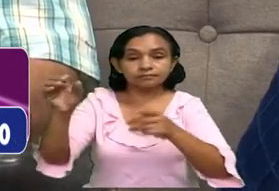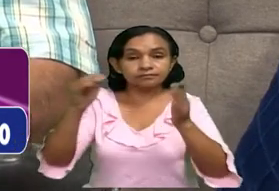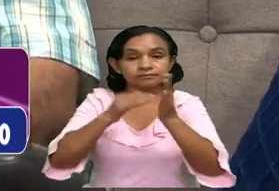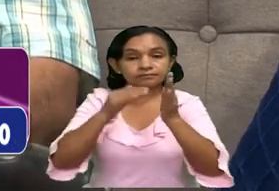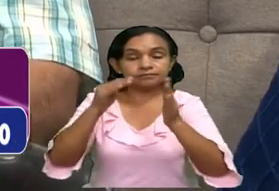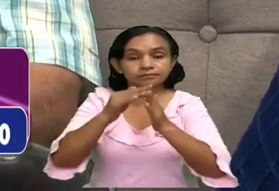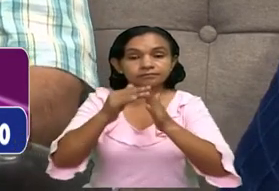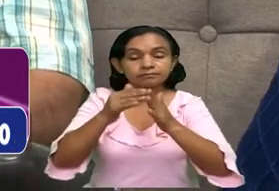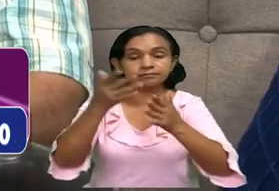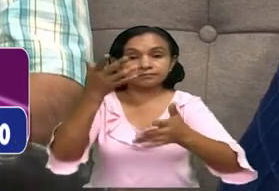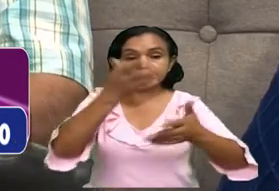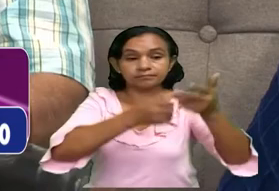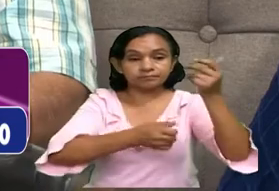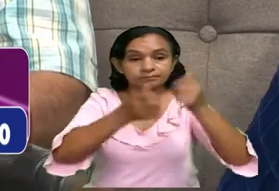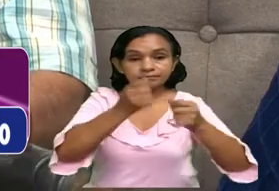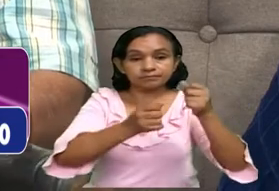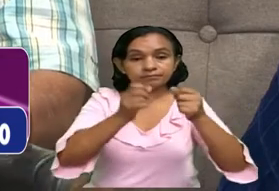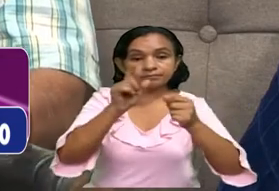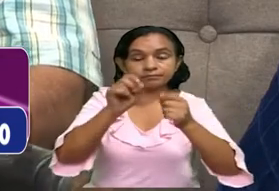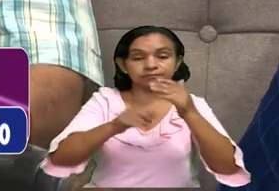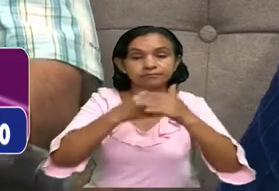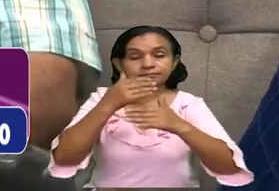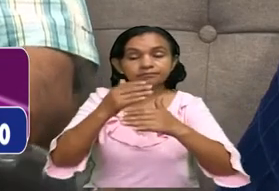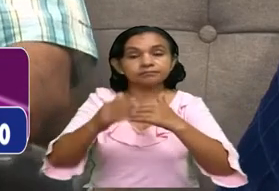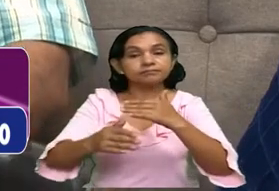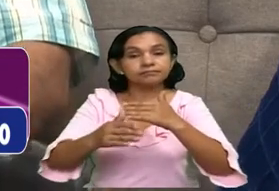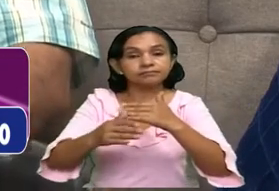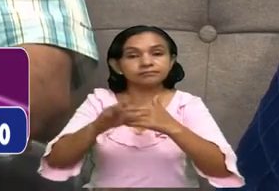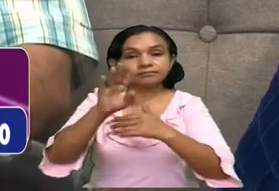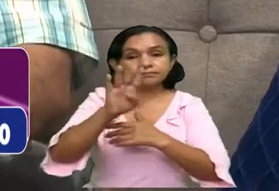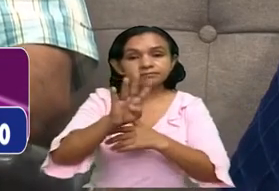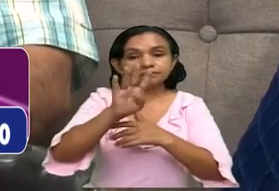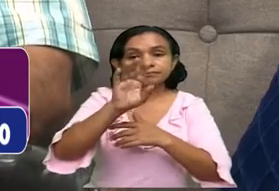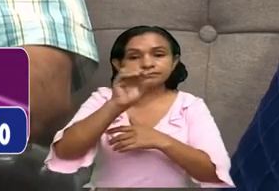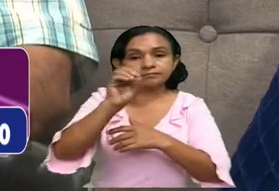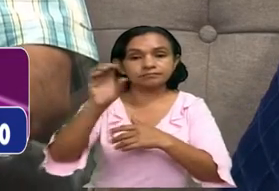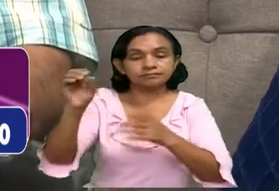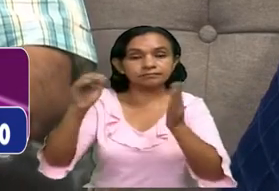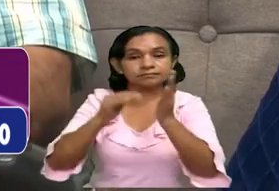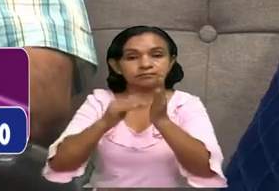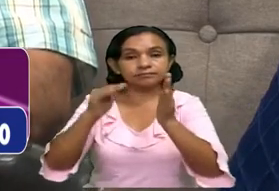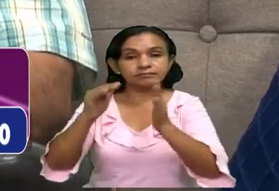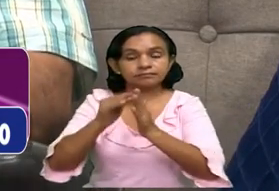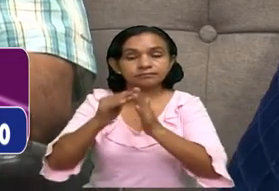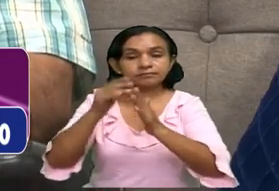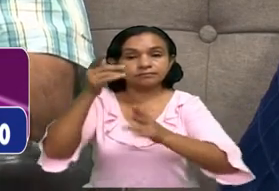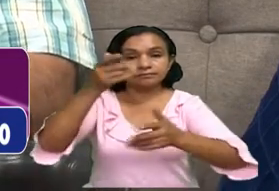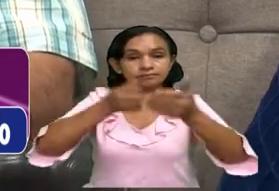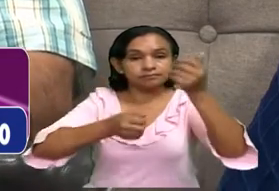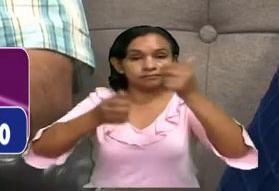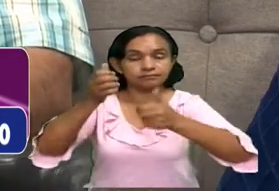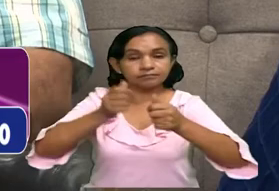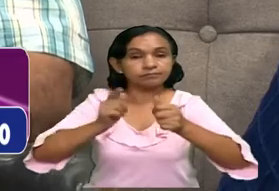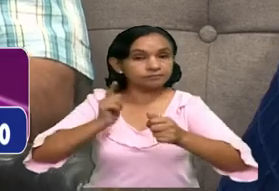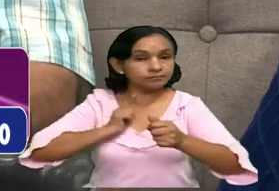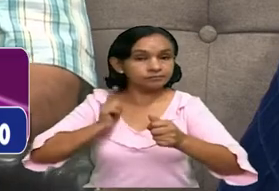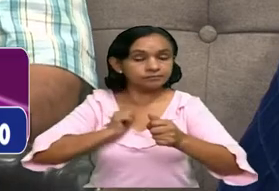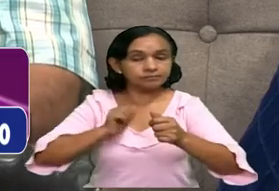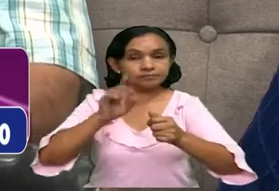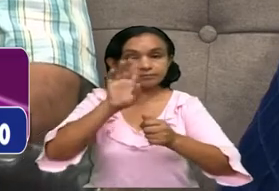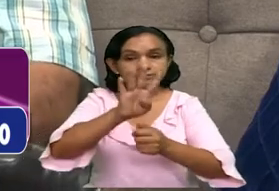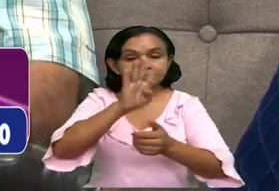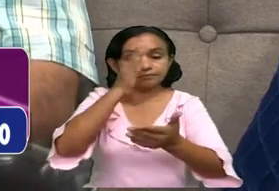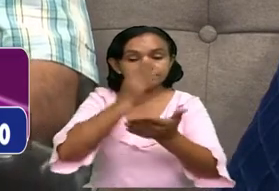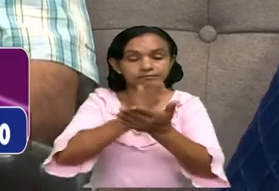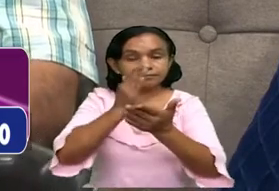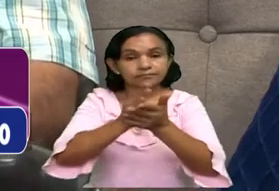leche y 10 años después tenemos 400 millones de galones, oh, en producción de leche. Hemos